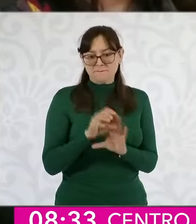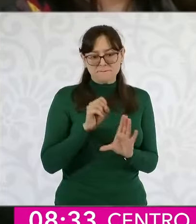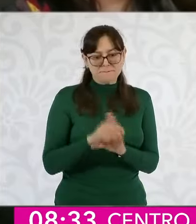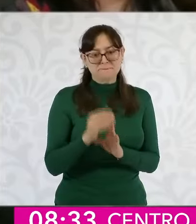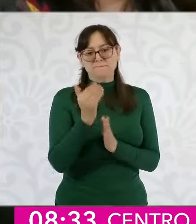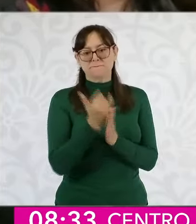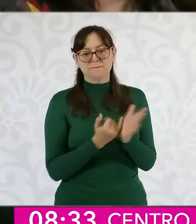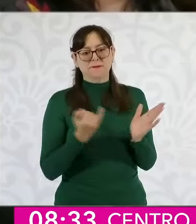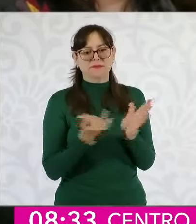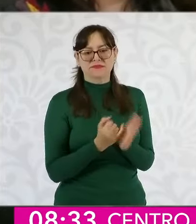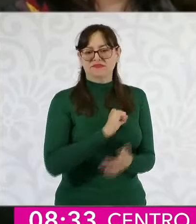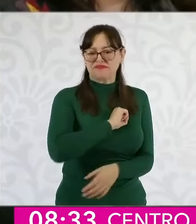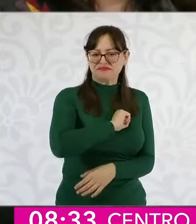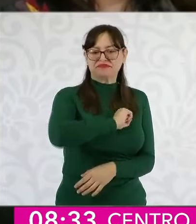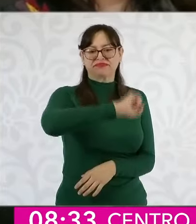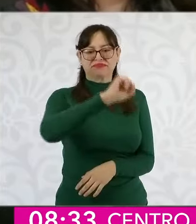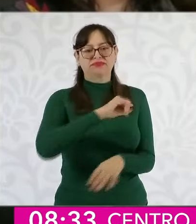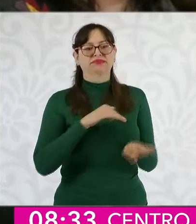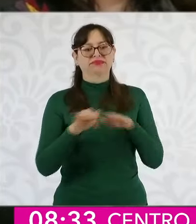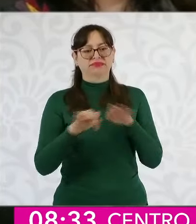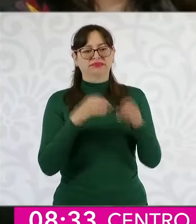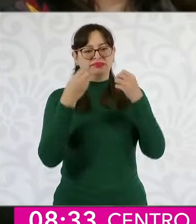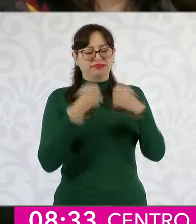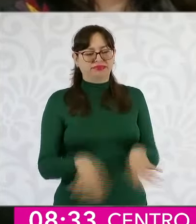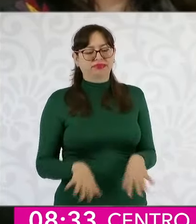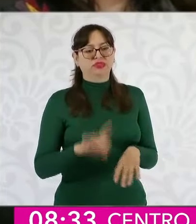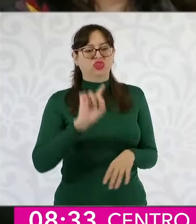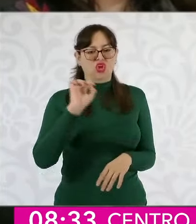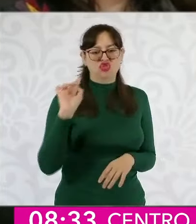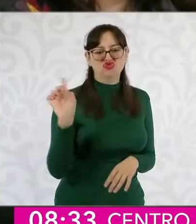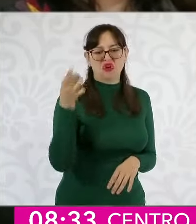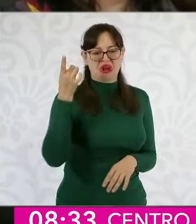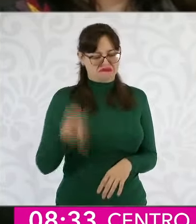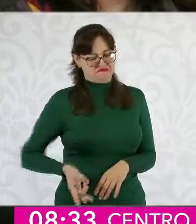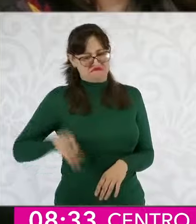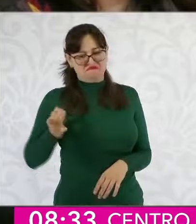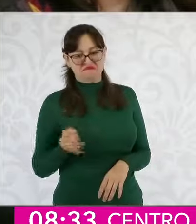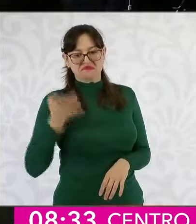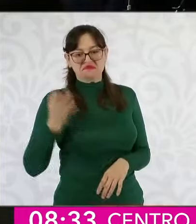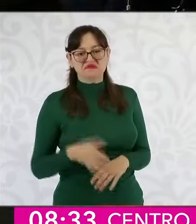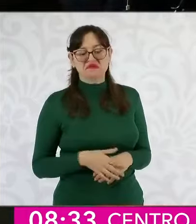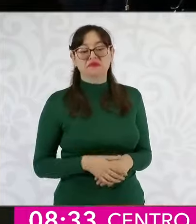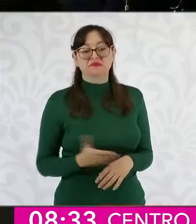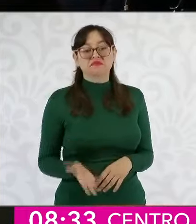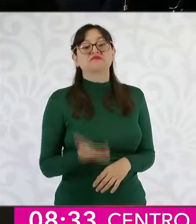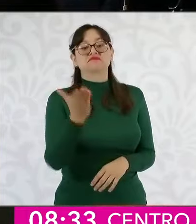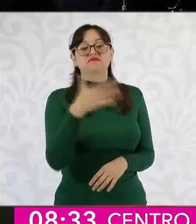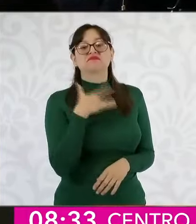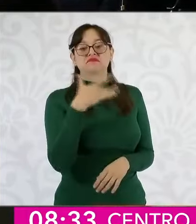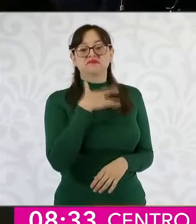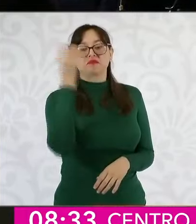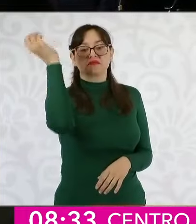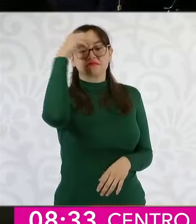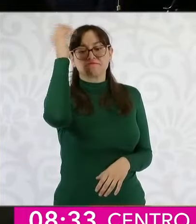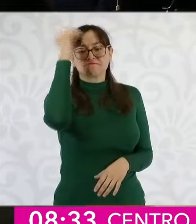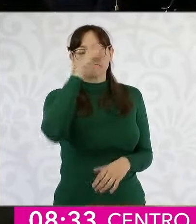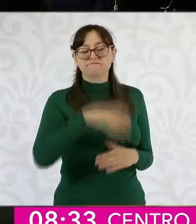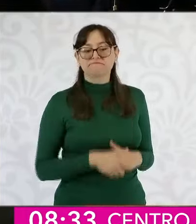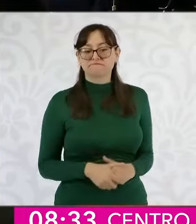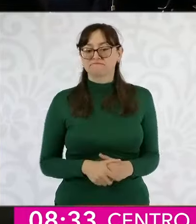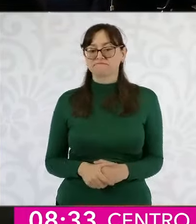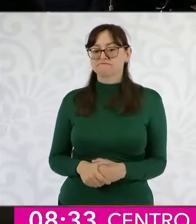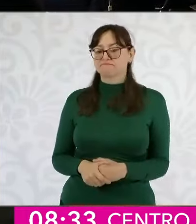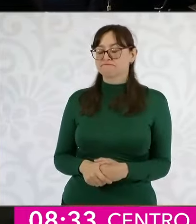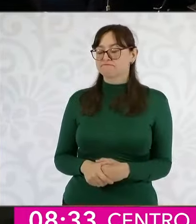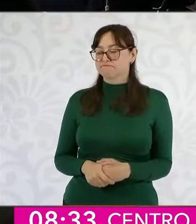inflación, pérdida de empleo y depreciación del dólar. Si me pudieran comentar un poco su opinión también sobre esto, por favor. Gracias. Sí,